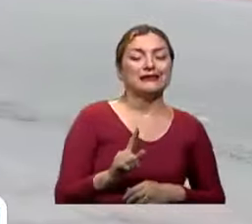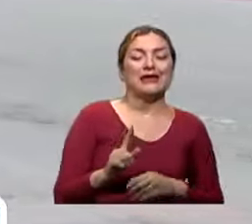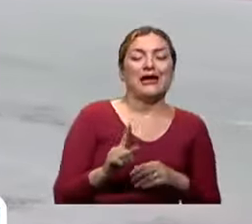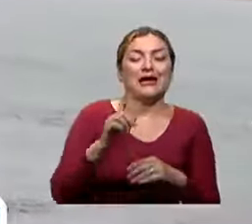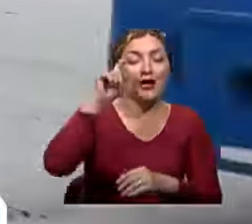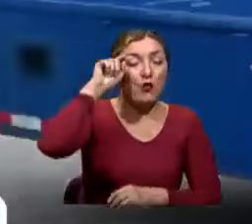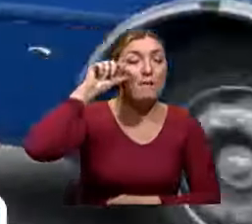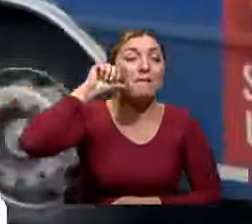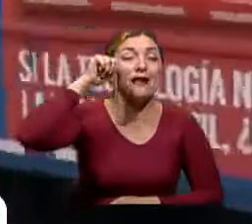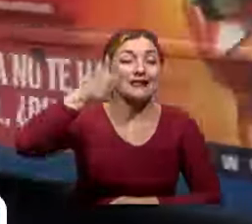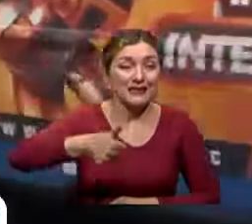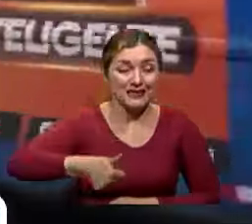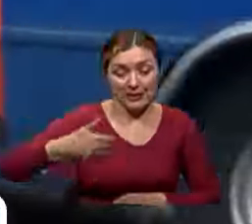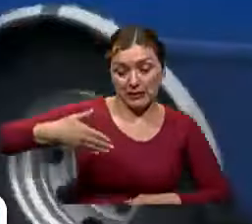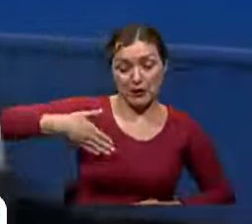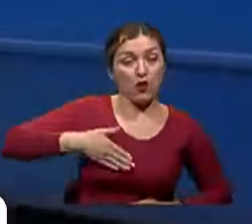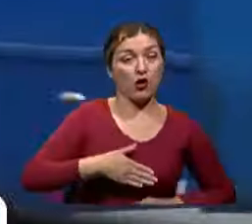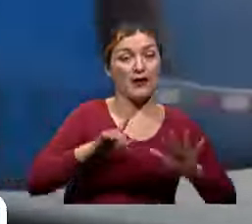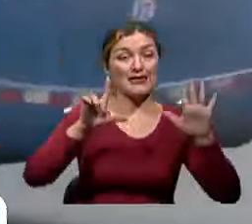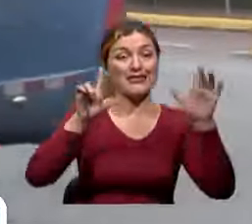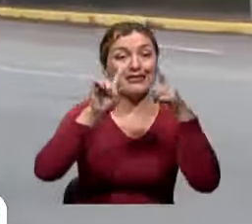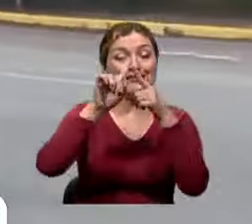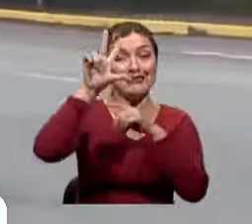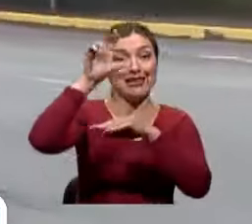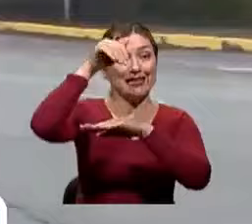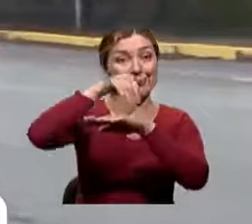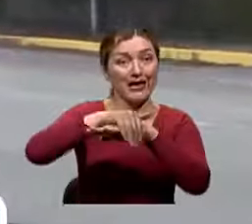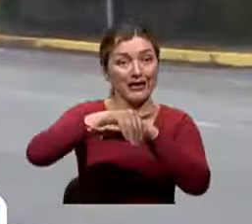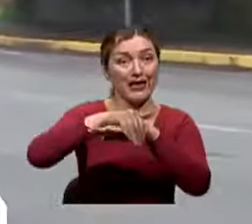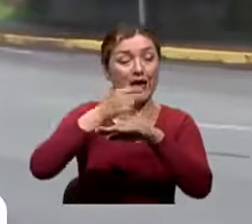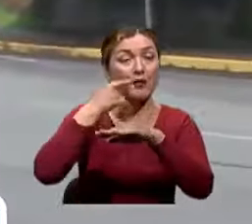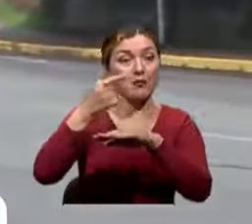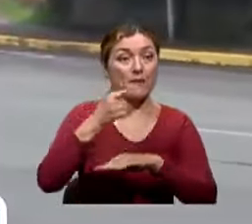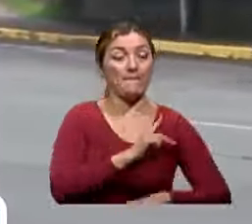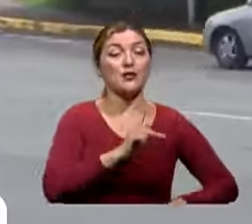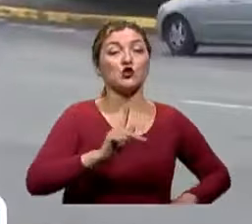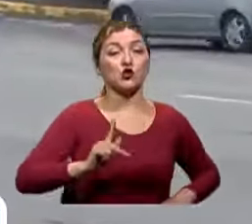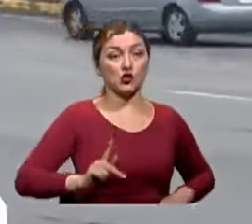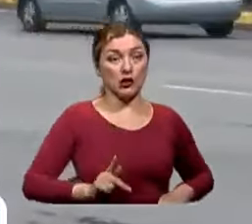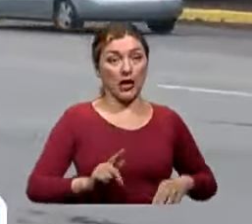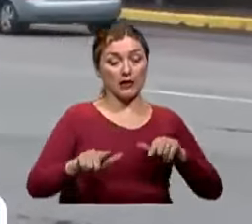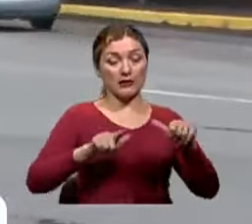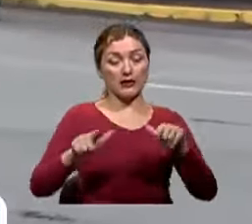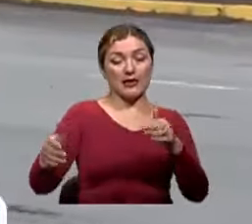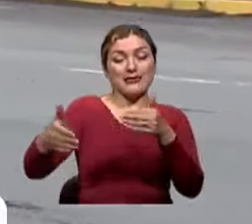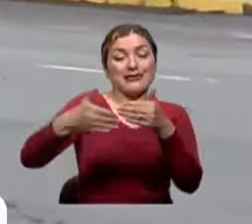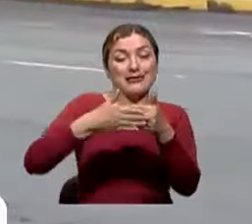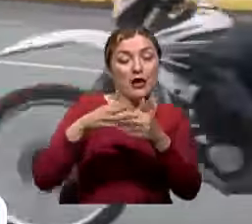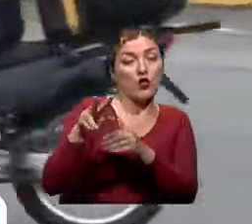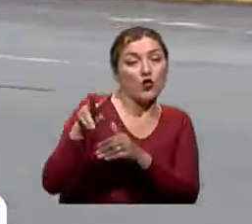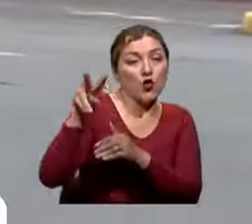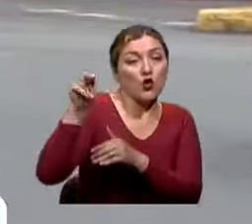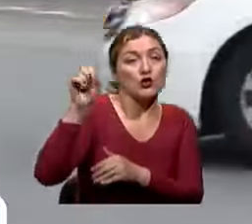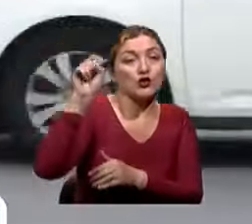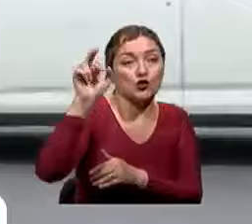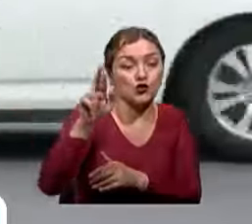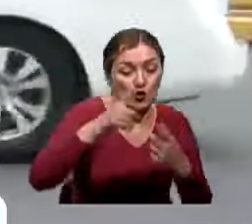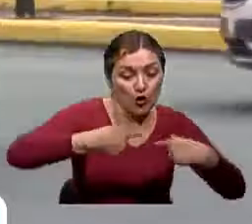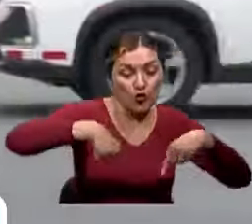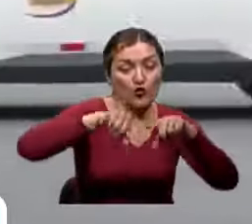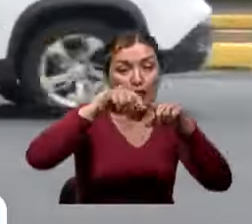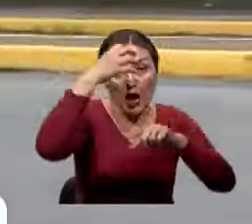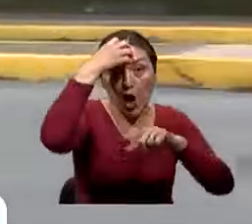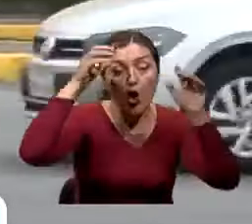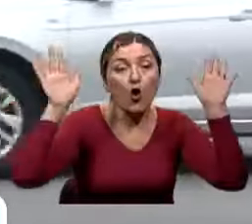Bolívar, recuerden, mañana 7 de la mañana, de 7 a 3, vamos a estar en la Simón Bolívar personalmente, en el cierre norte-sur, desde el Rondel del Cóndor hasta